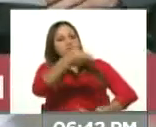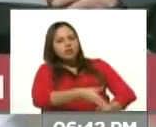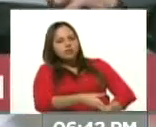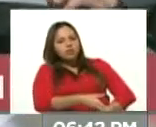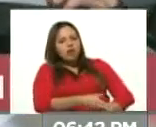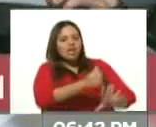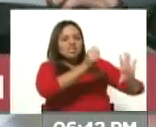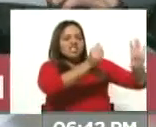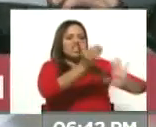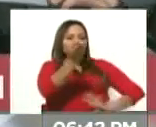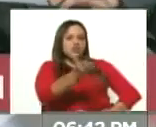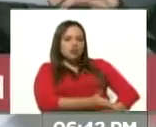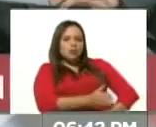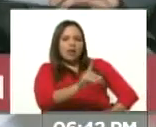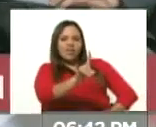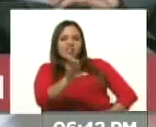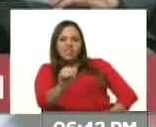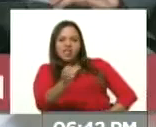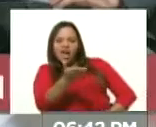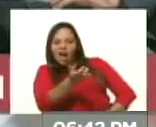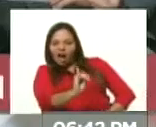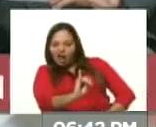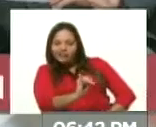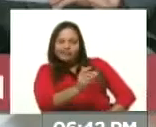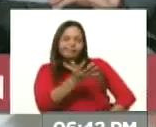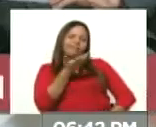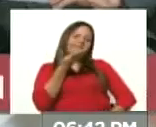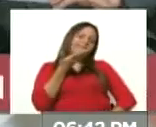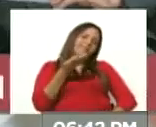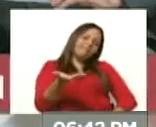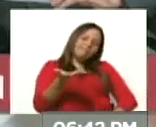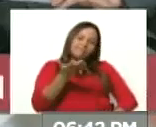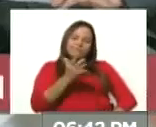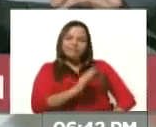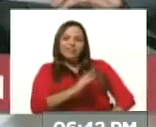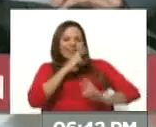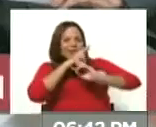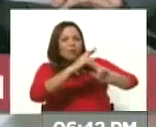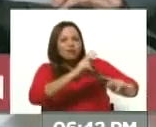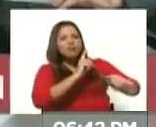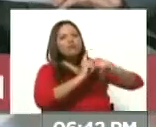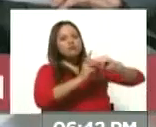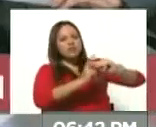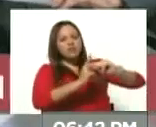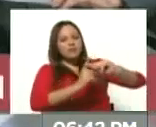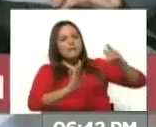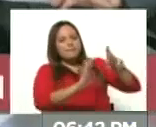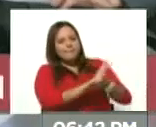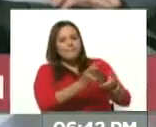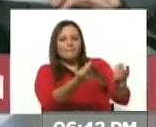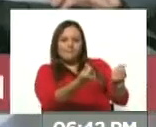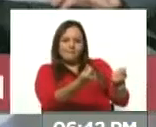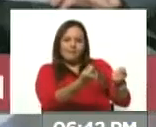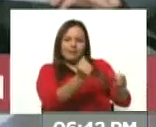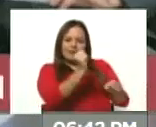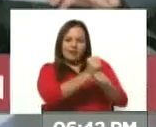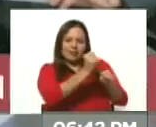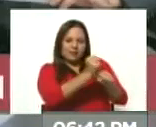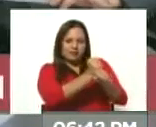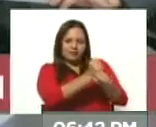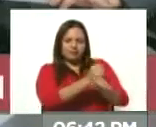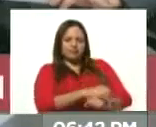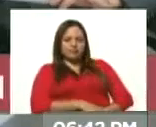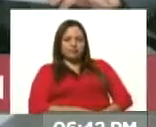de cada diez venezolanos tienen uno tienen una respuesta positiva con relación a gracias a la gestión económica